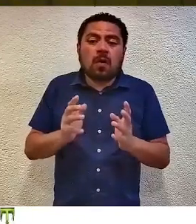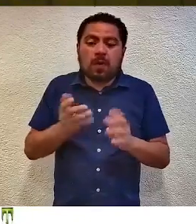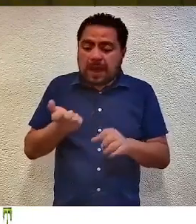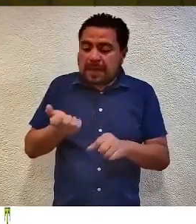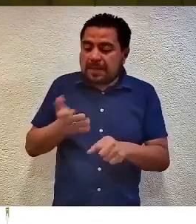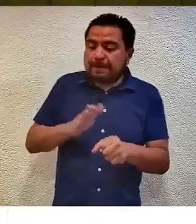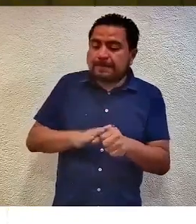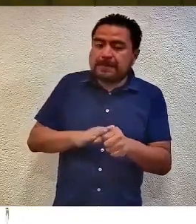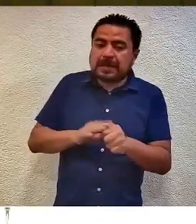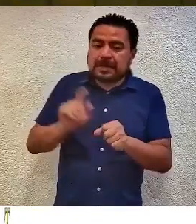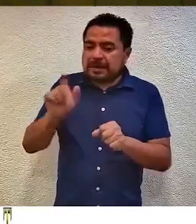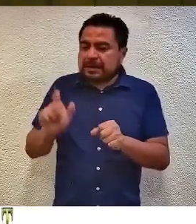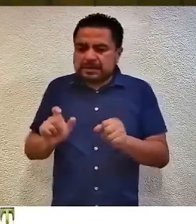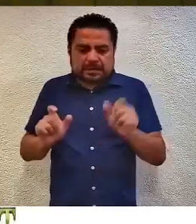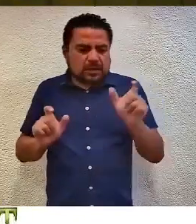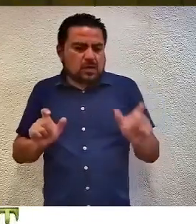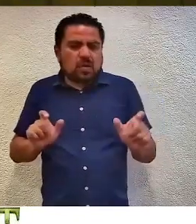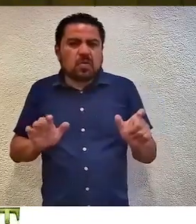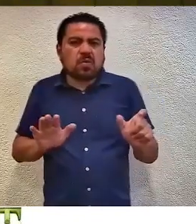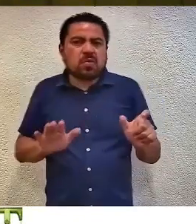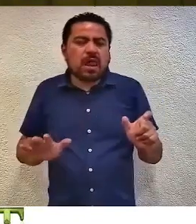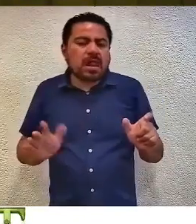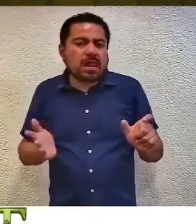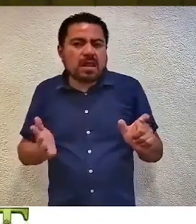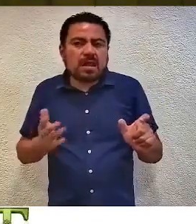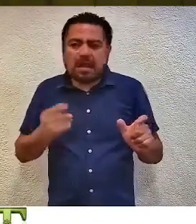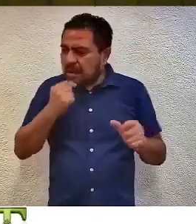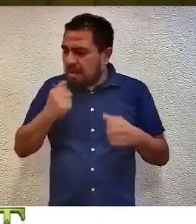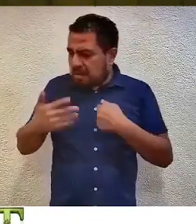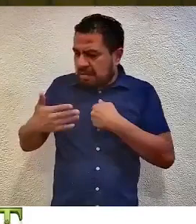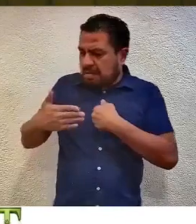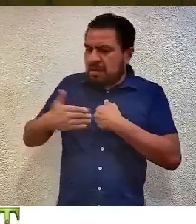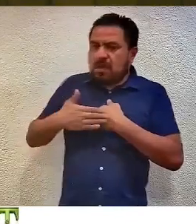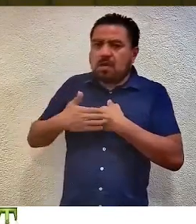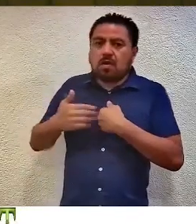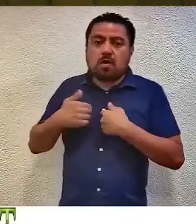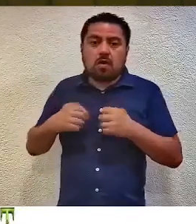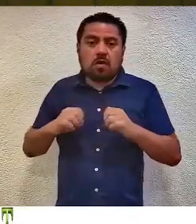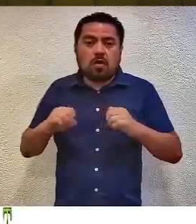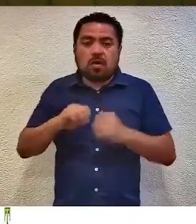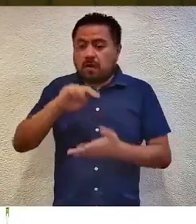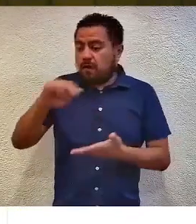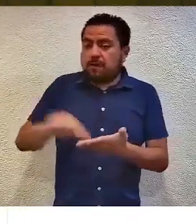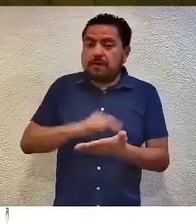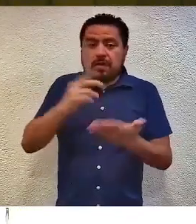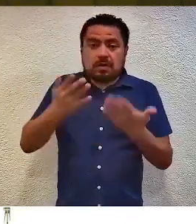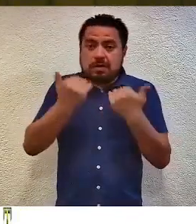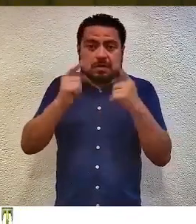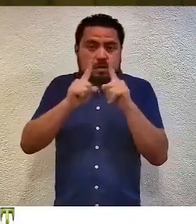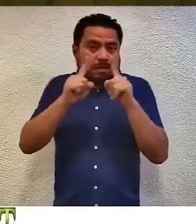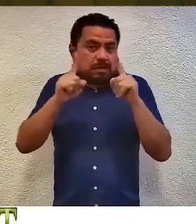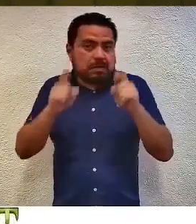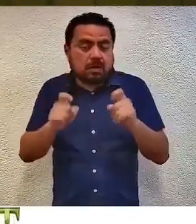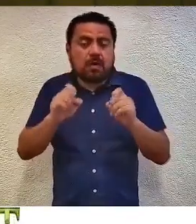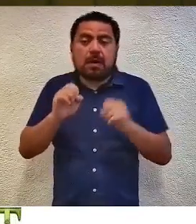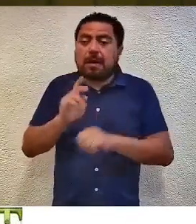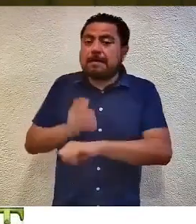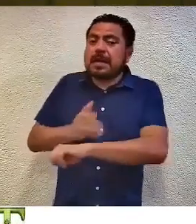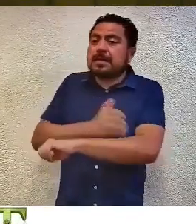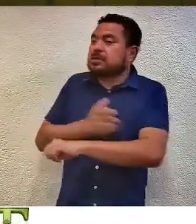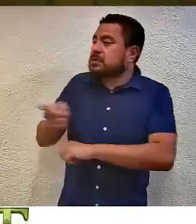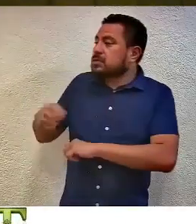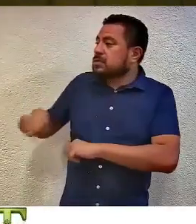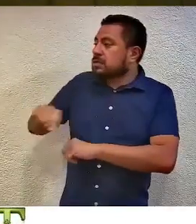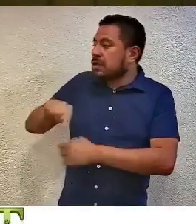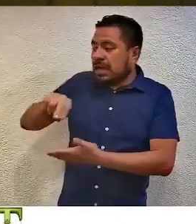administrador? Como yo no fui convocado, ni he firmado nada, no sé si mis compañeras lo hayan hecho, pues